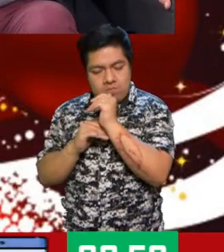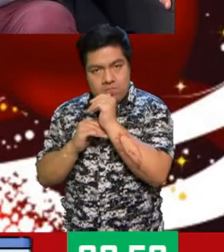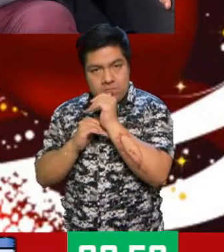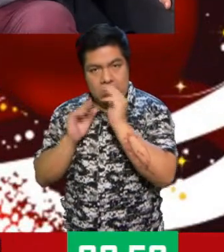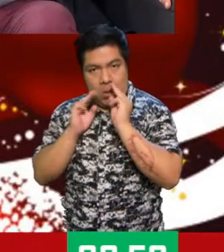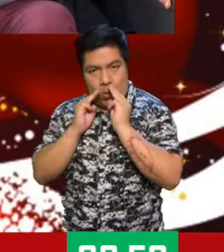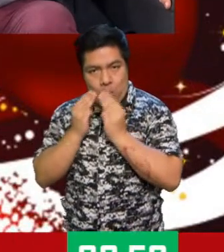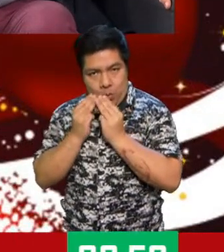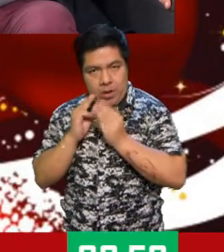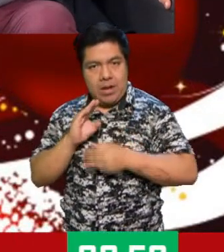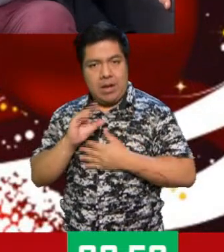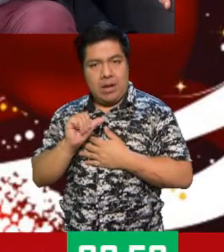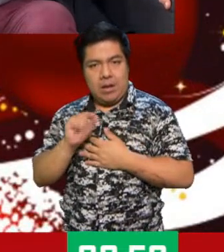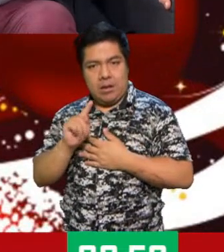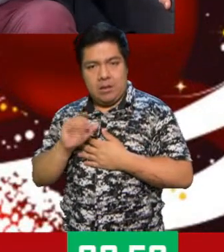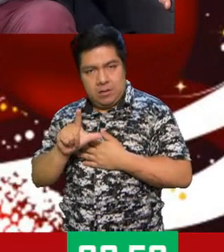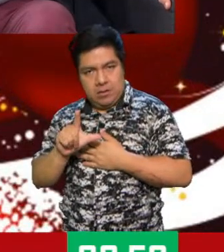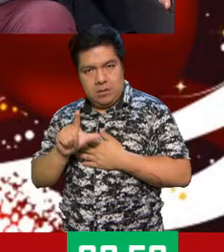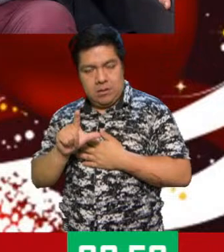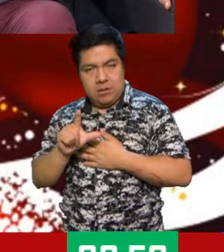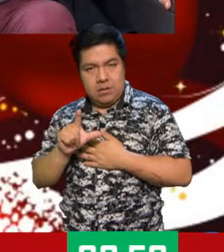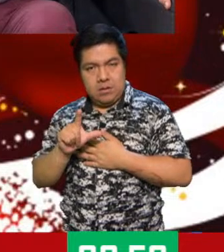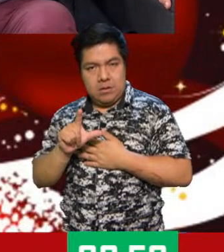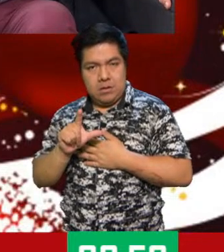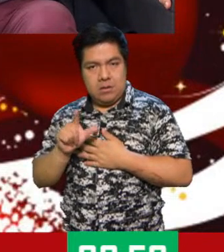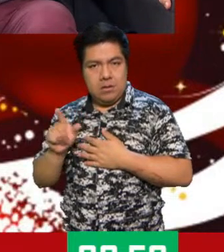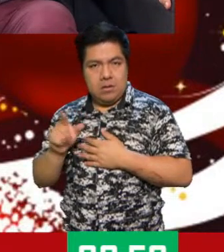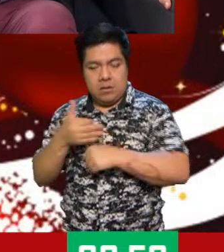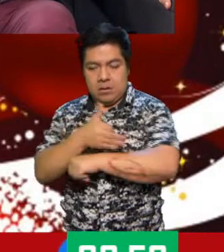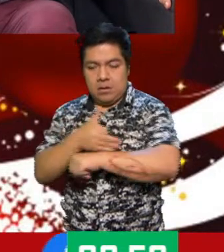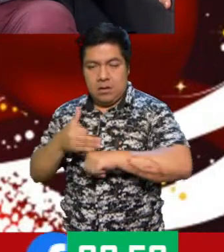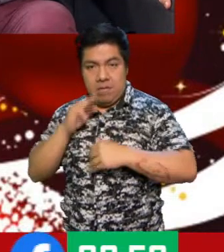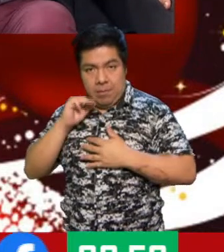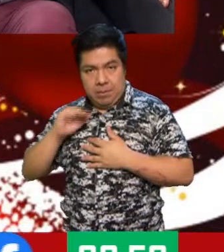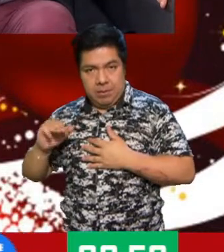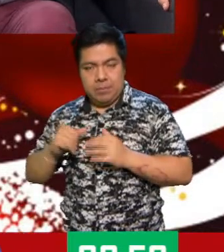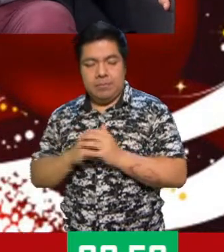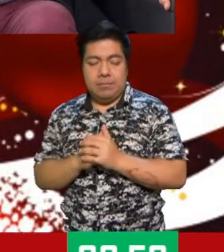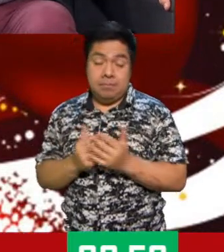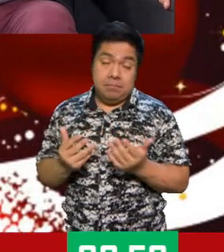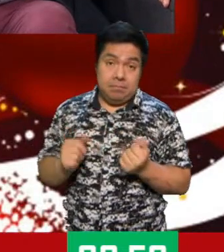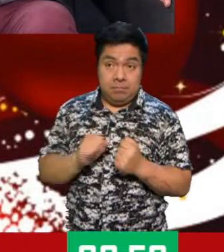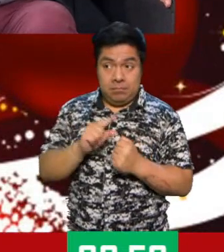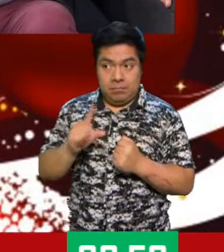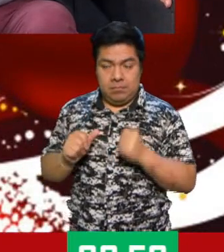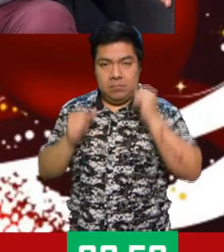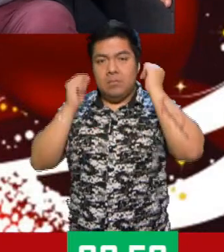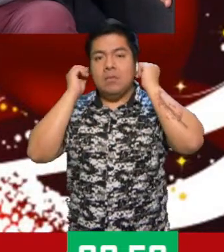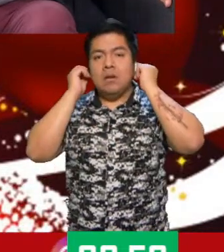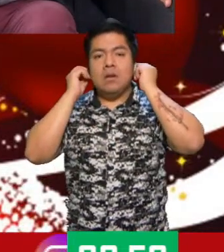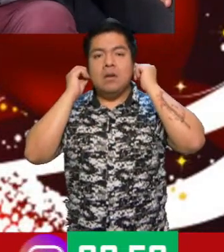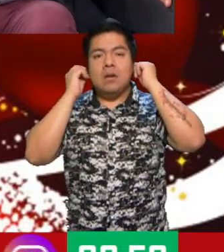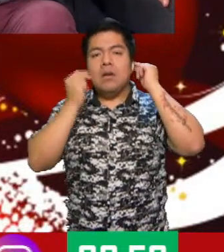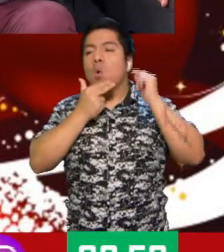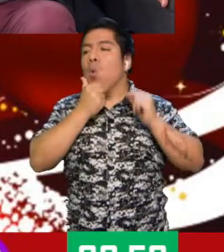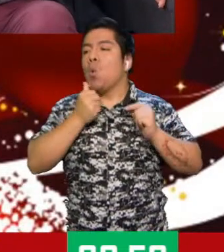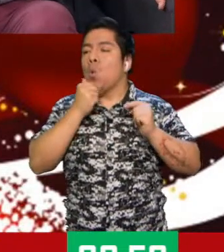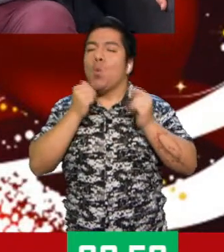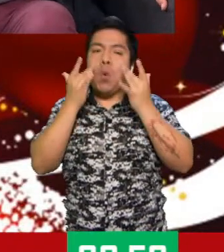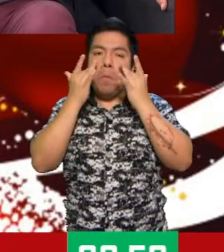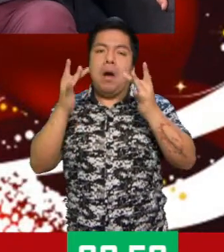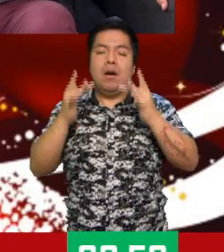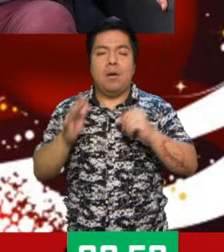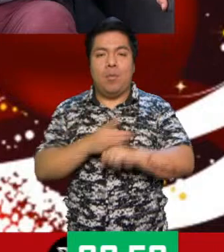cártel, con el cártel de la familia en Michoacán. Bueno, después de esto el hombre renuncia a exigencias del